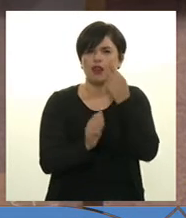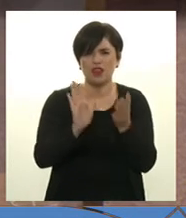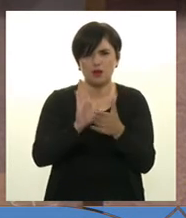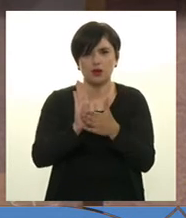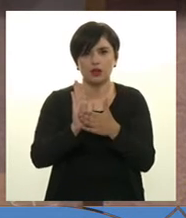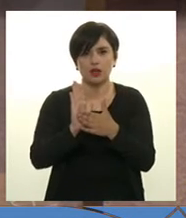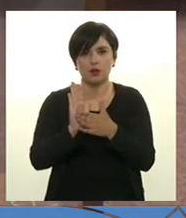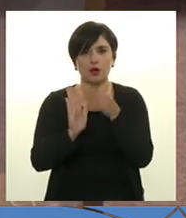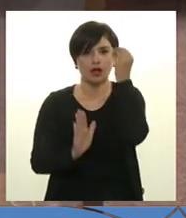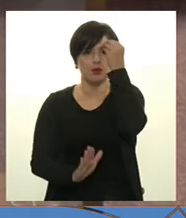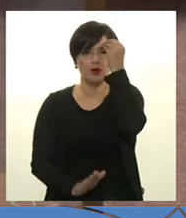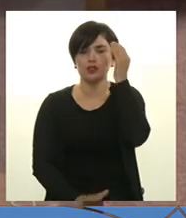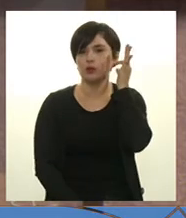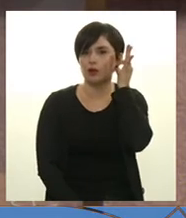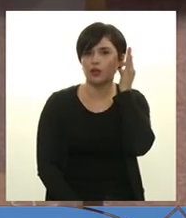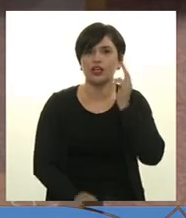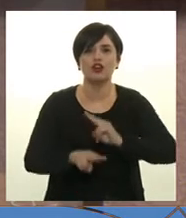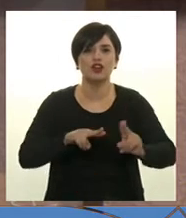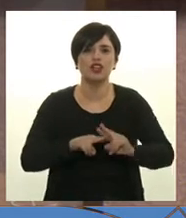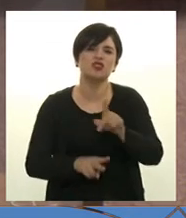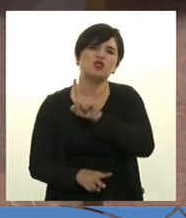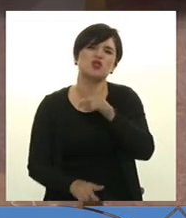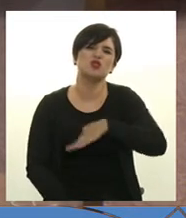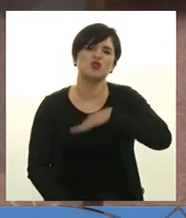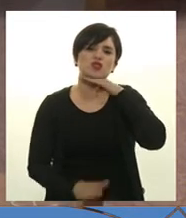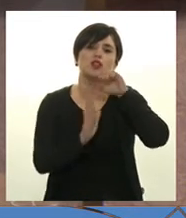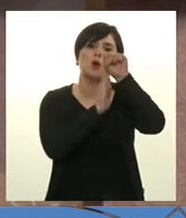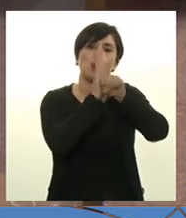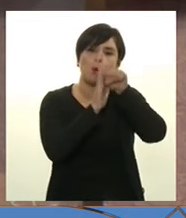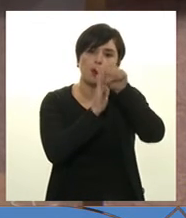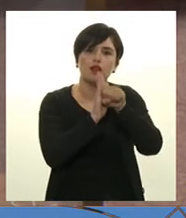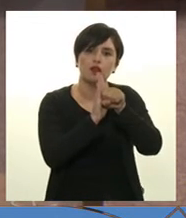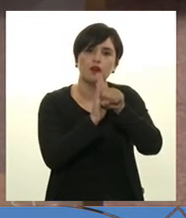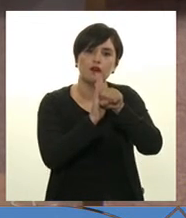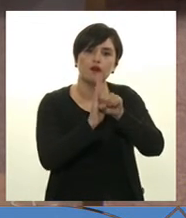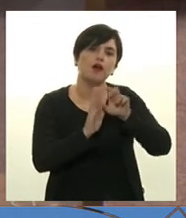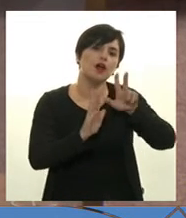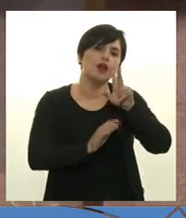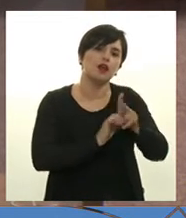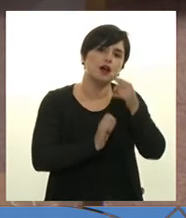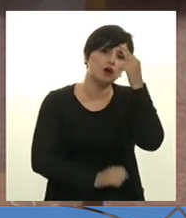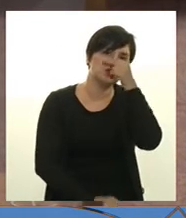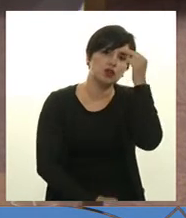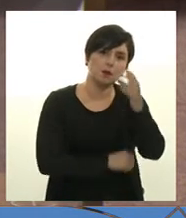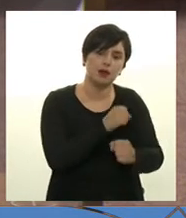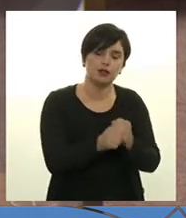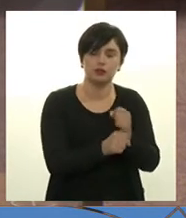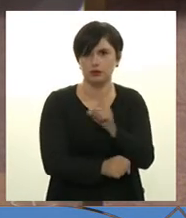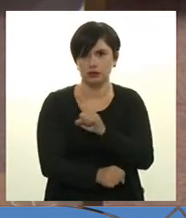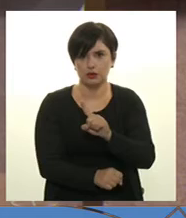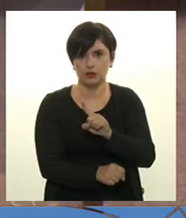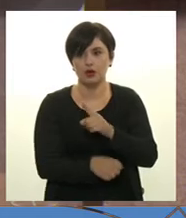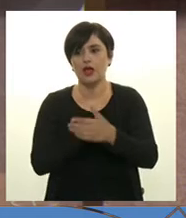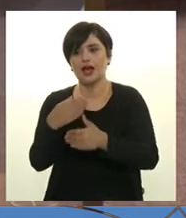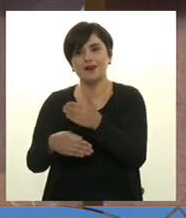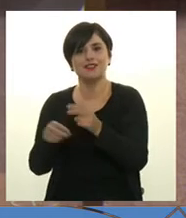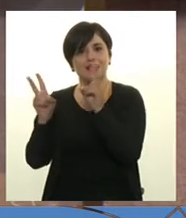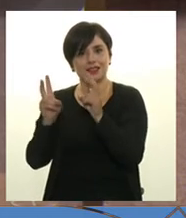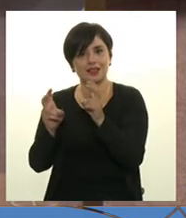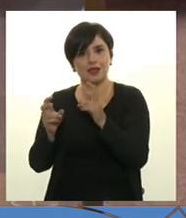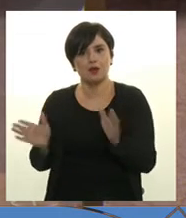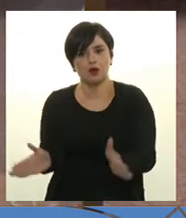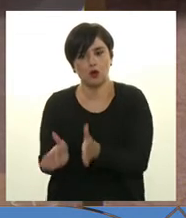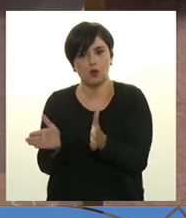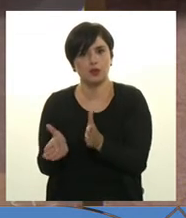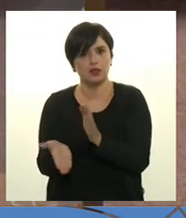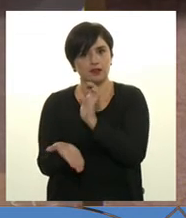mujer no basta con un vídeo cada 8 de marzo no necesitamos avanzar en temas como el incentivo fiscal a nuestras